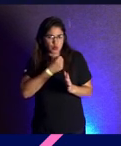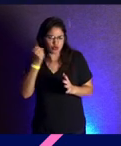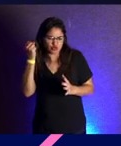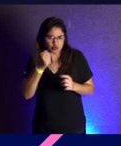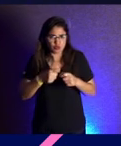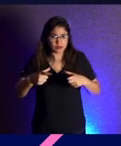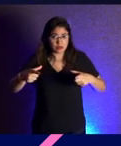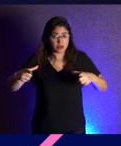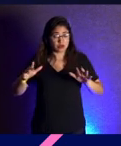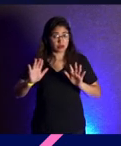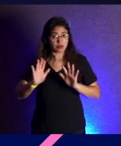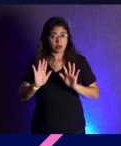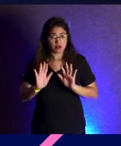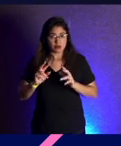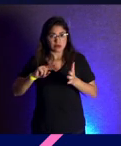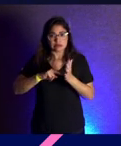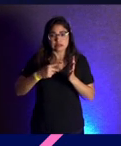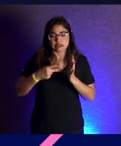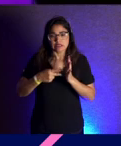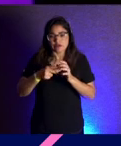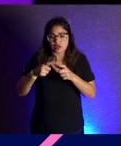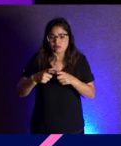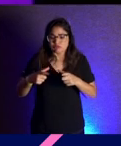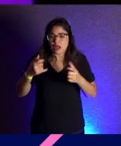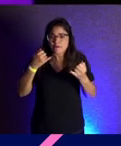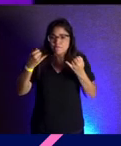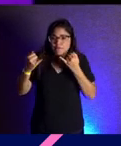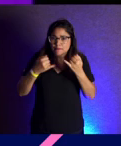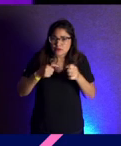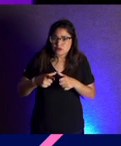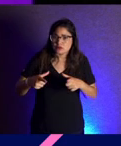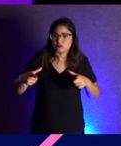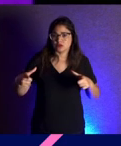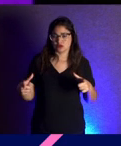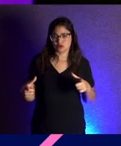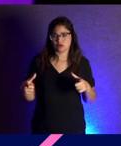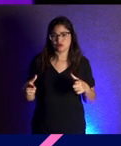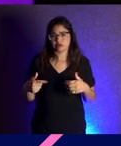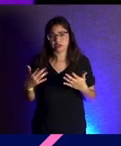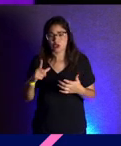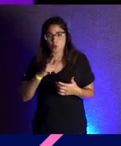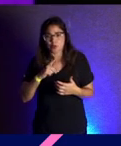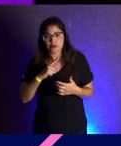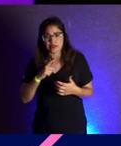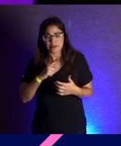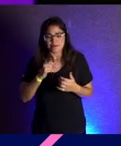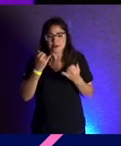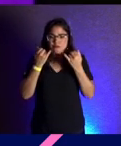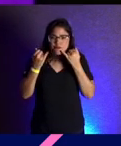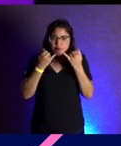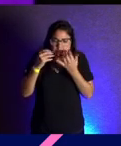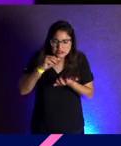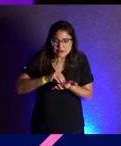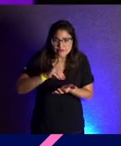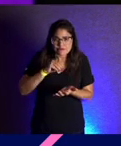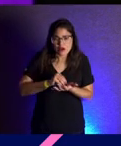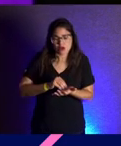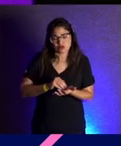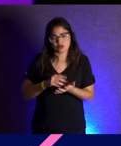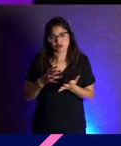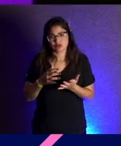menos proporción de información bastante. Entonces, cuando la proporción de datos acerca a